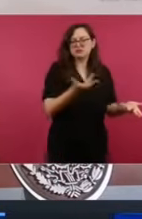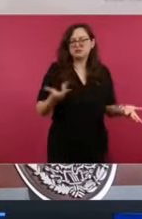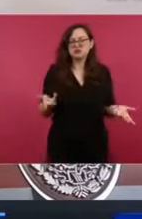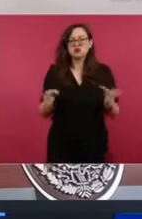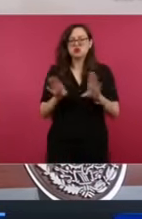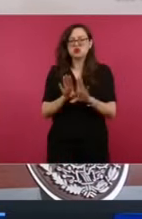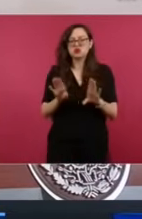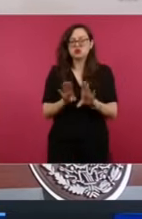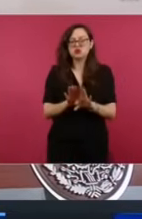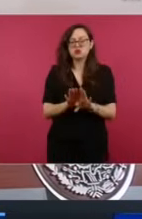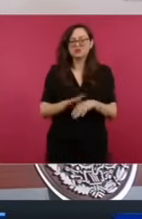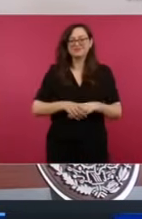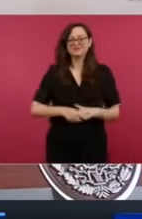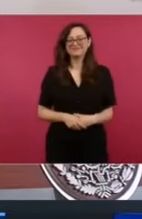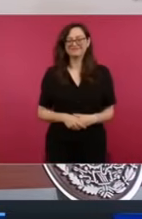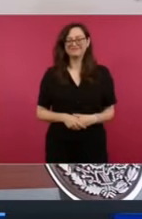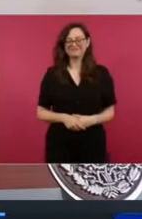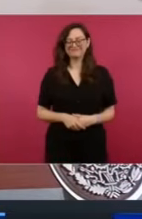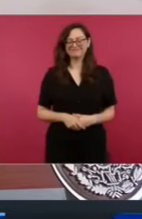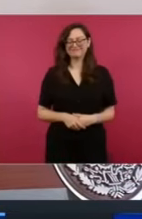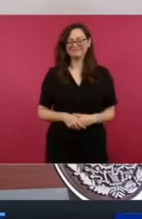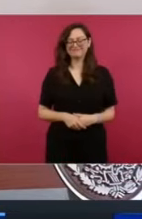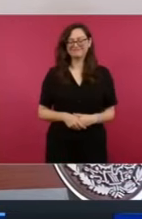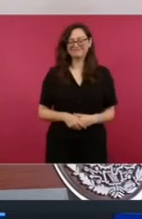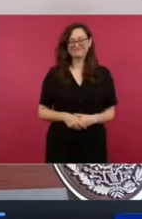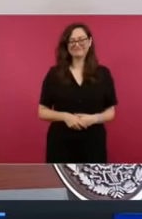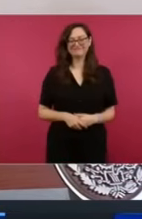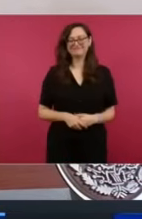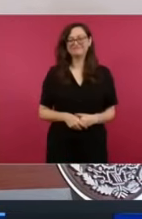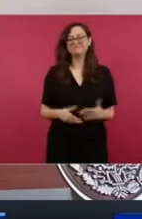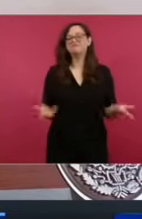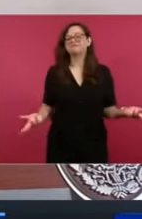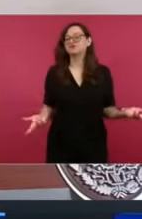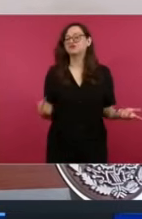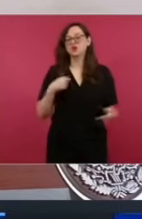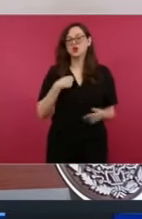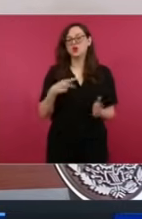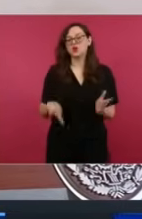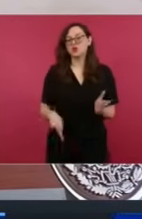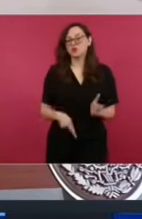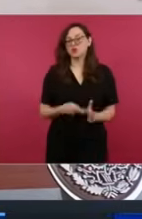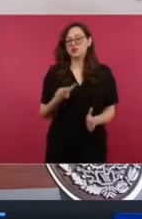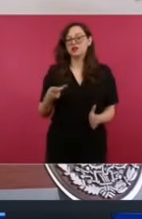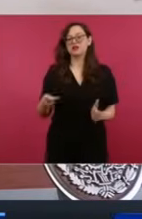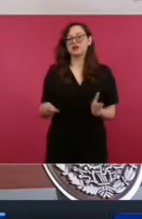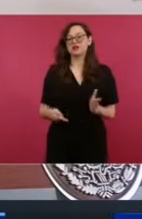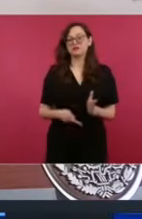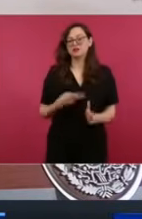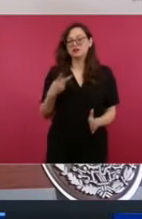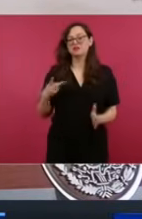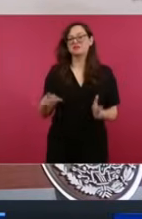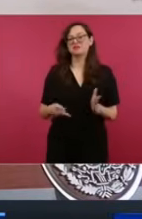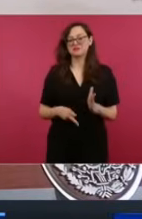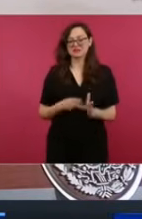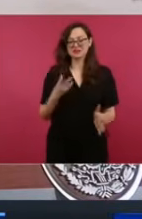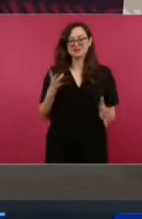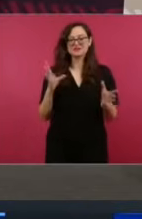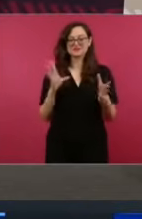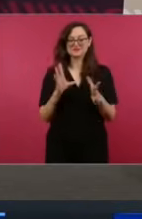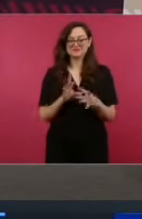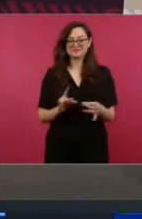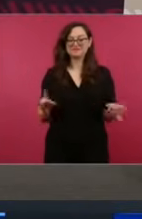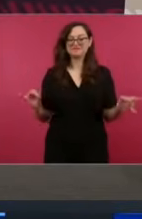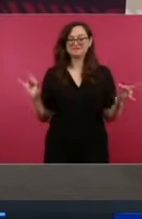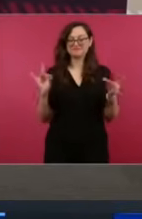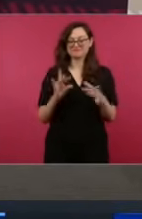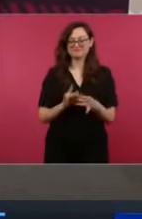los rumores finalmente no se confirman. Sucedió algo, pero nada que ver con lo que ya